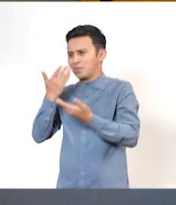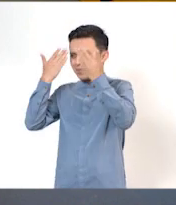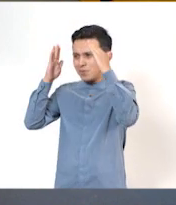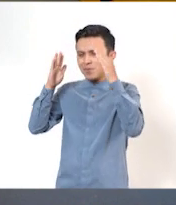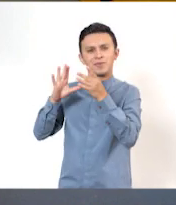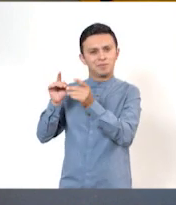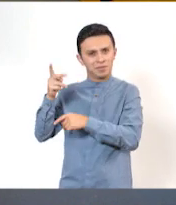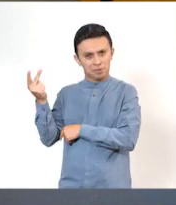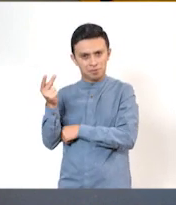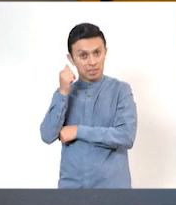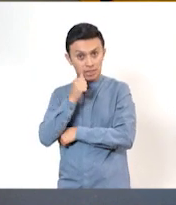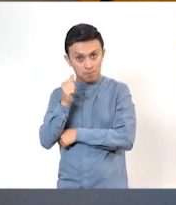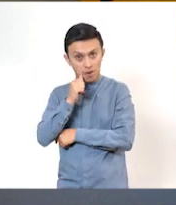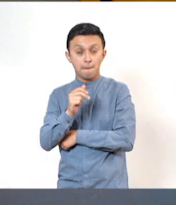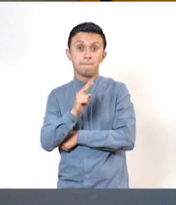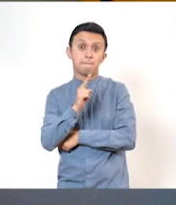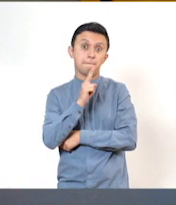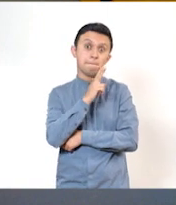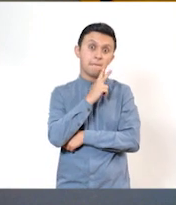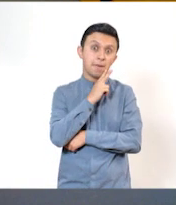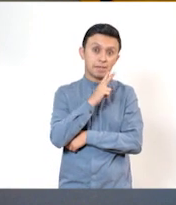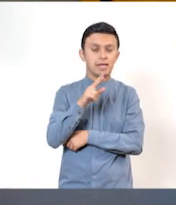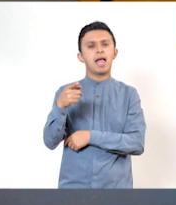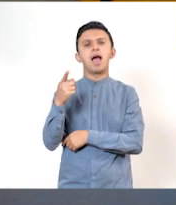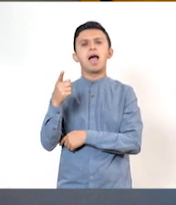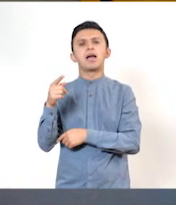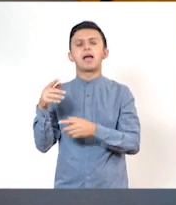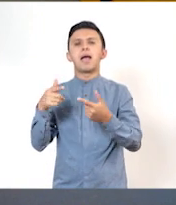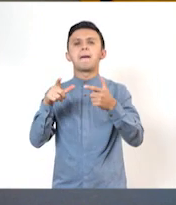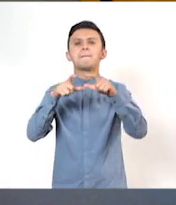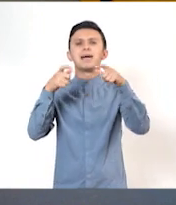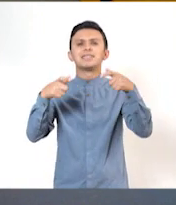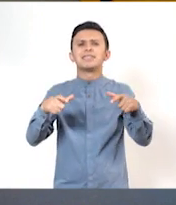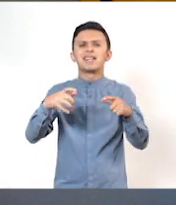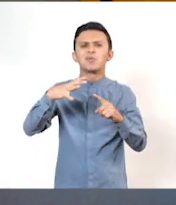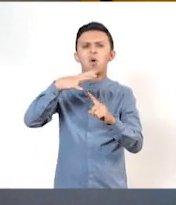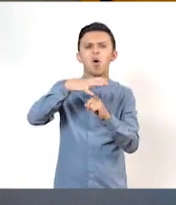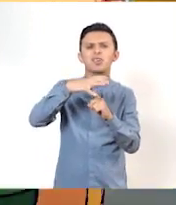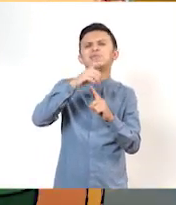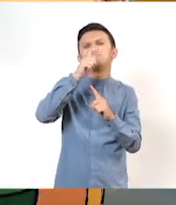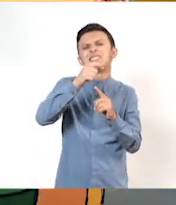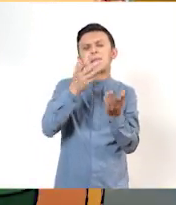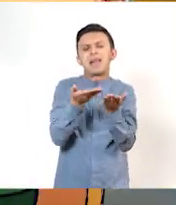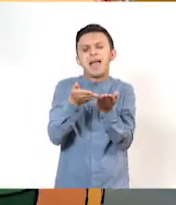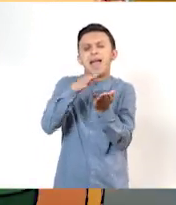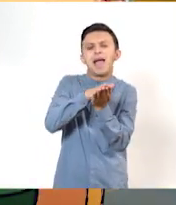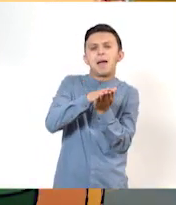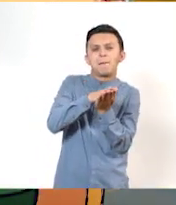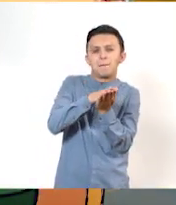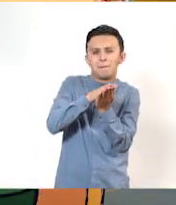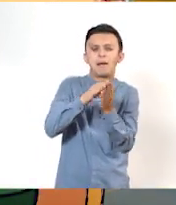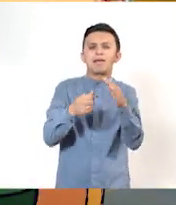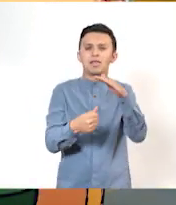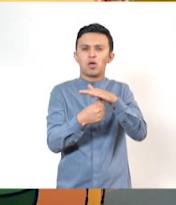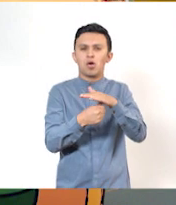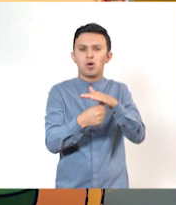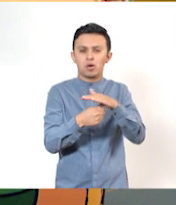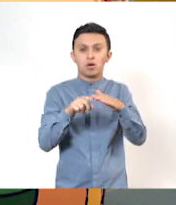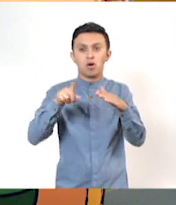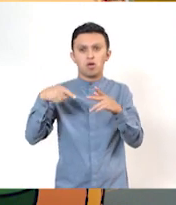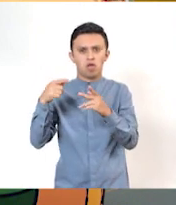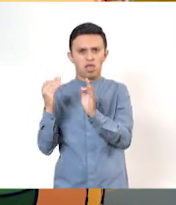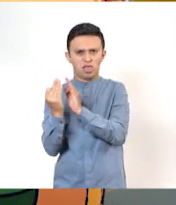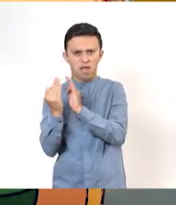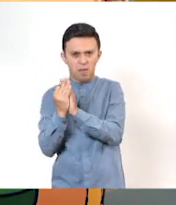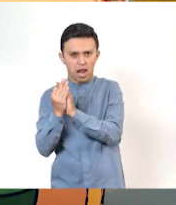mundo. Siempre Valentina llevaba un pastel de hongos, que es como una empanada de hongos, e Itzel llevaba un tamal de tichinda.